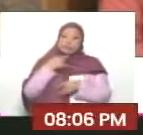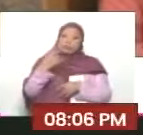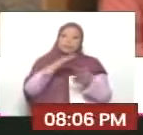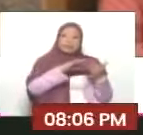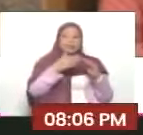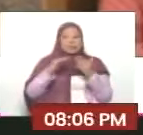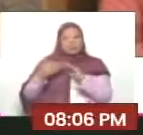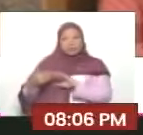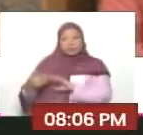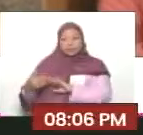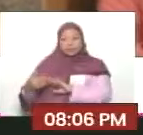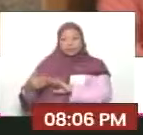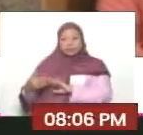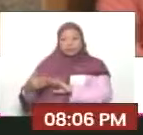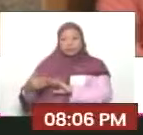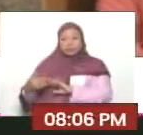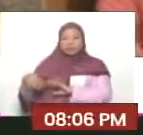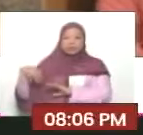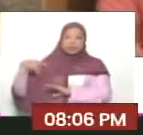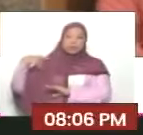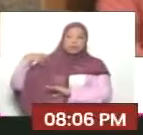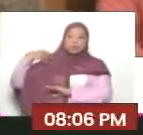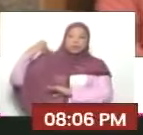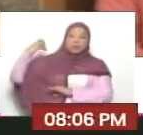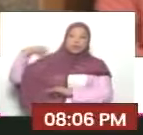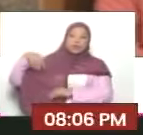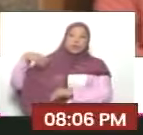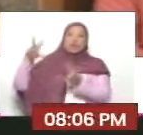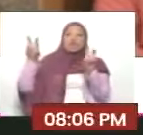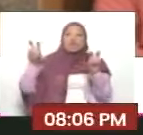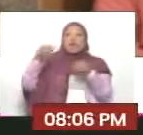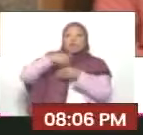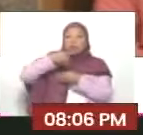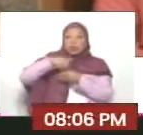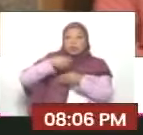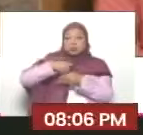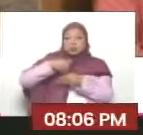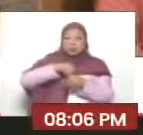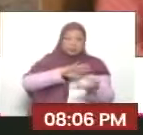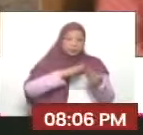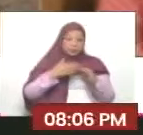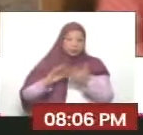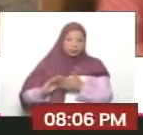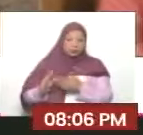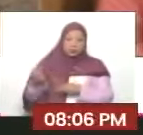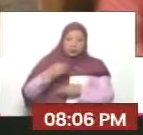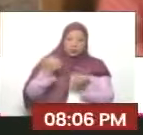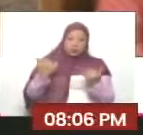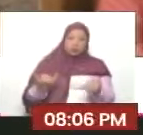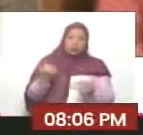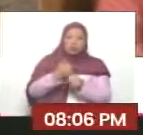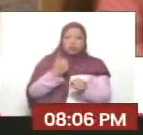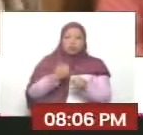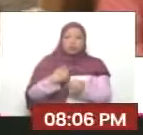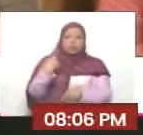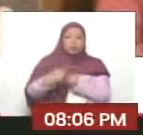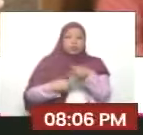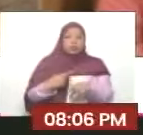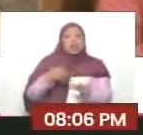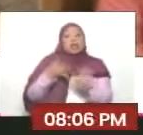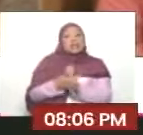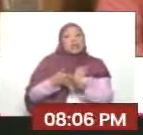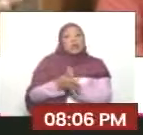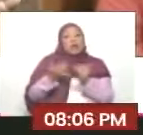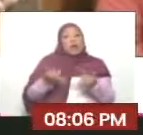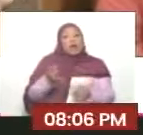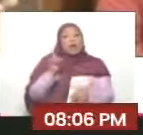consejos comunales. Hay una reciente votación, todos los consejos comunales, la mayoría de los consejos comunales han sido renovados, lo que significa